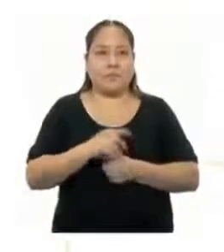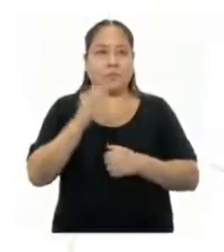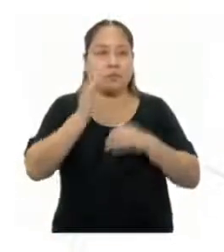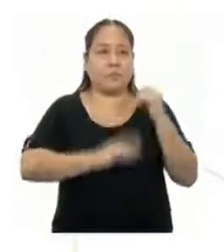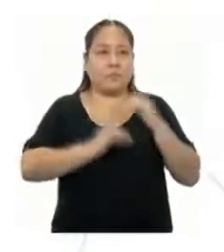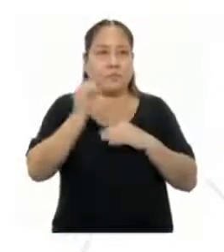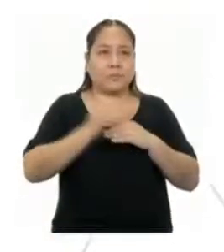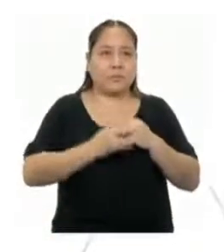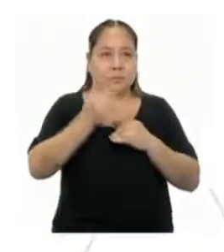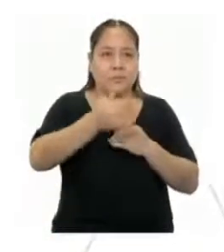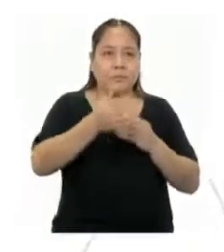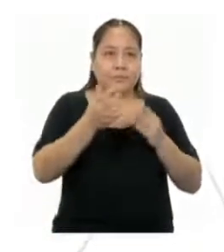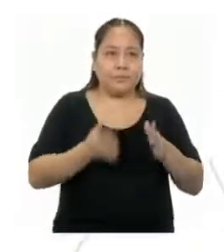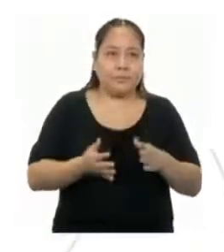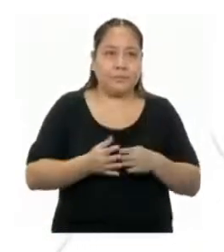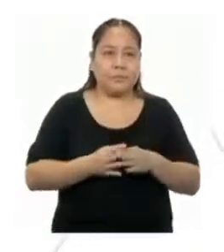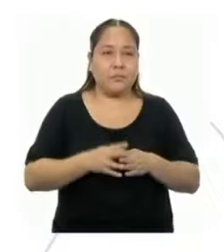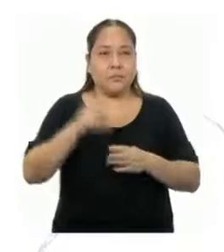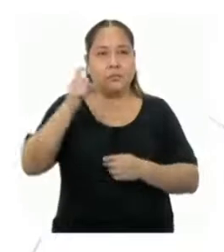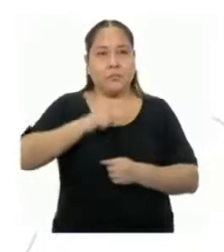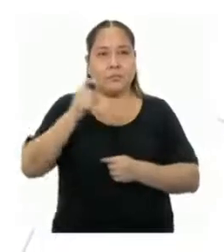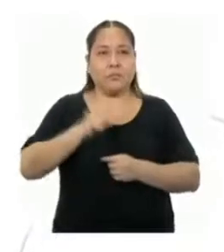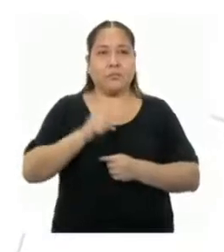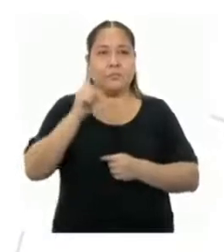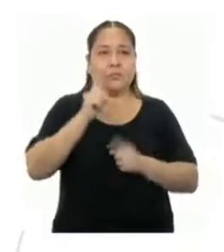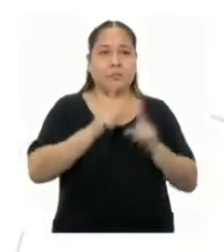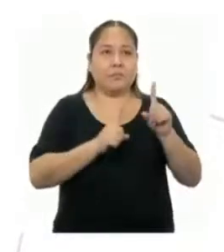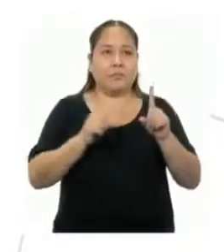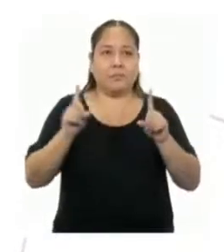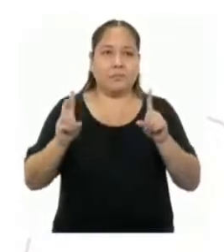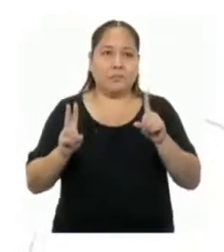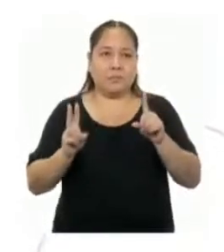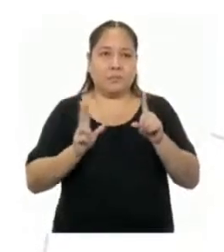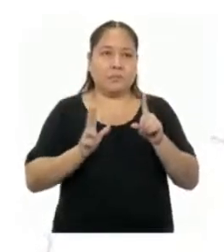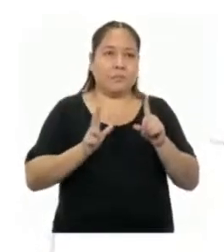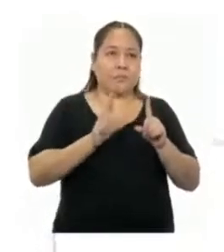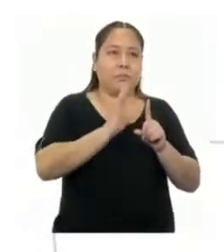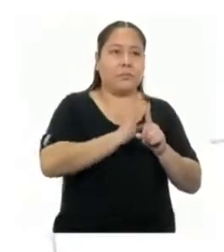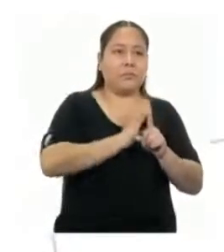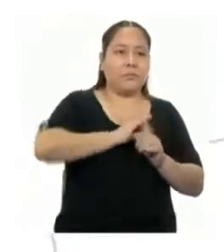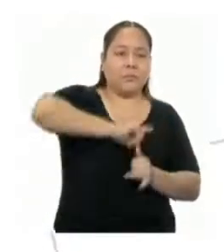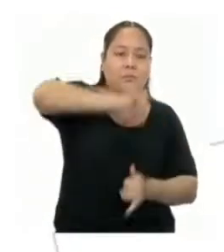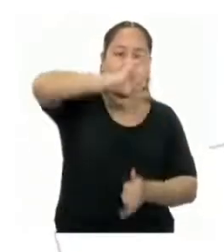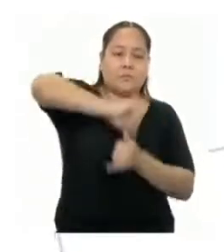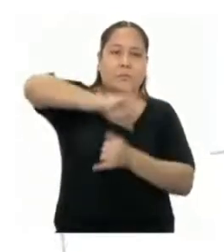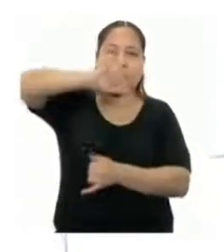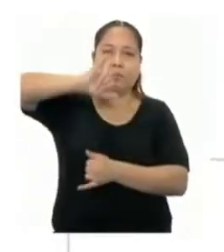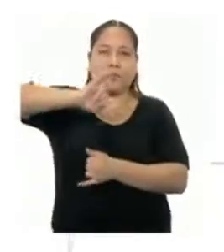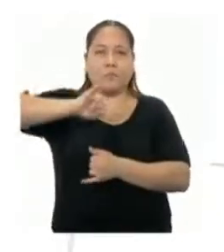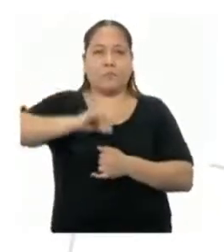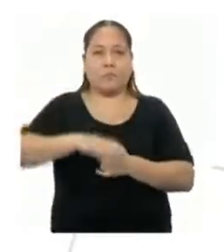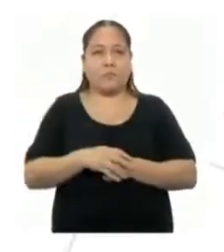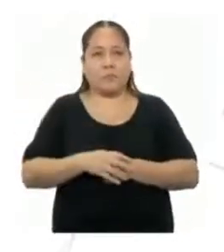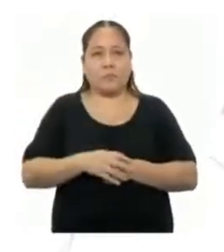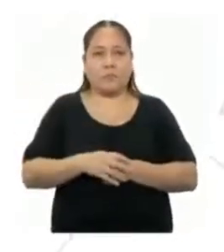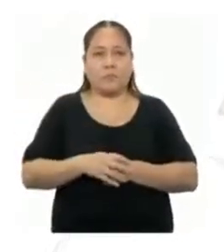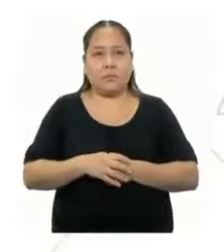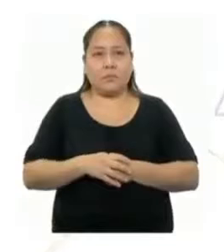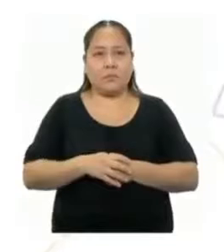Para construir un prisma cuadrangular voy a necesitar 1, 2, 3, 4 aristas laterales